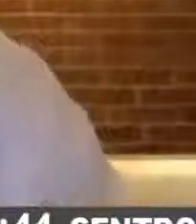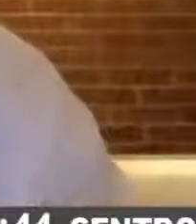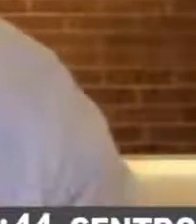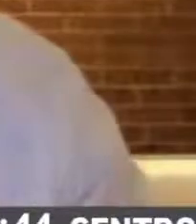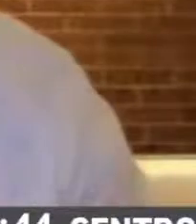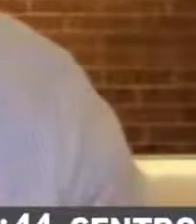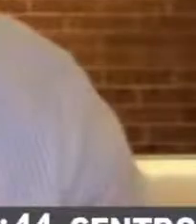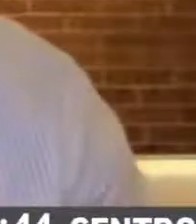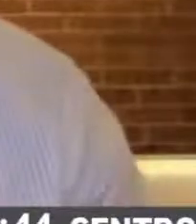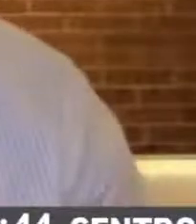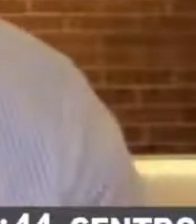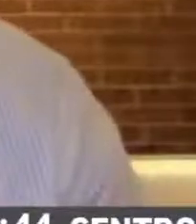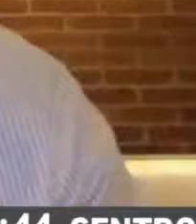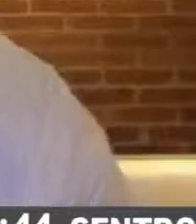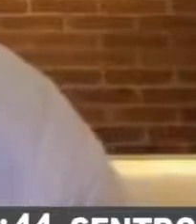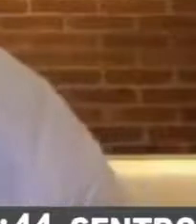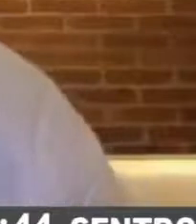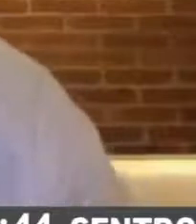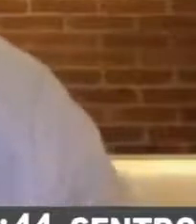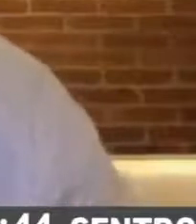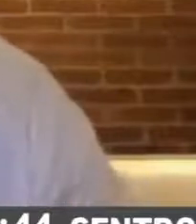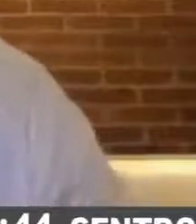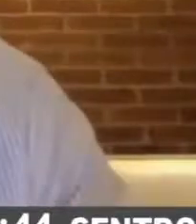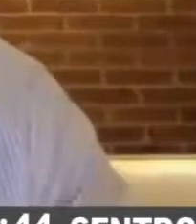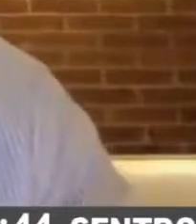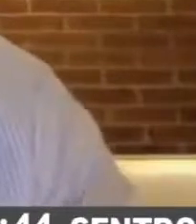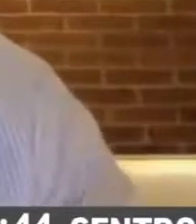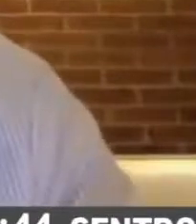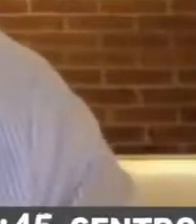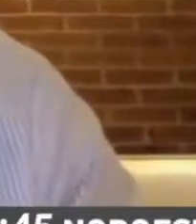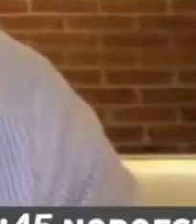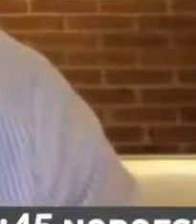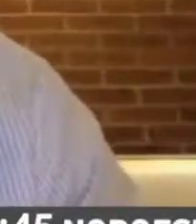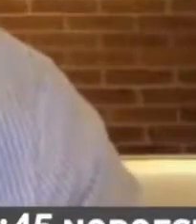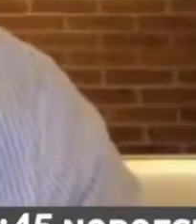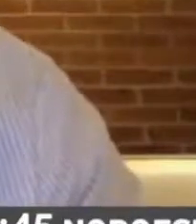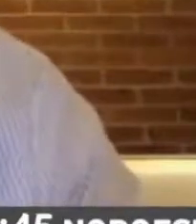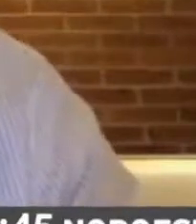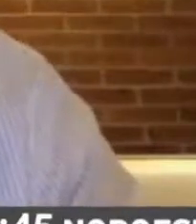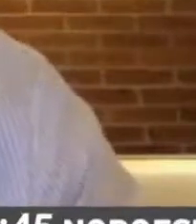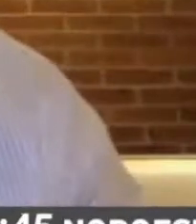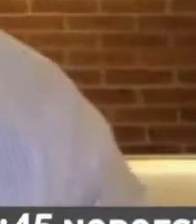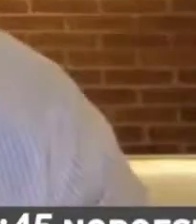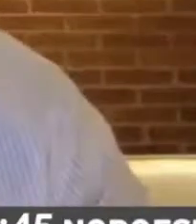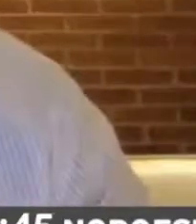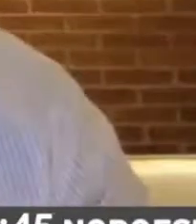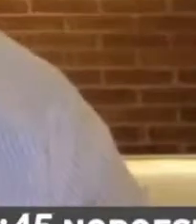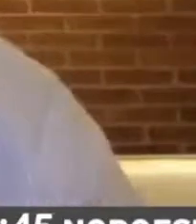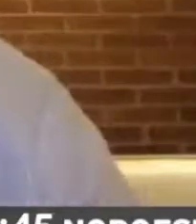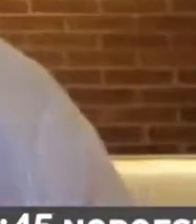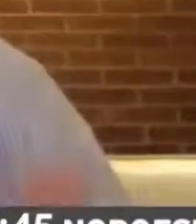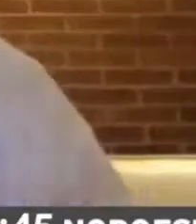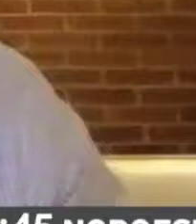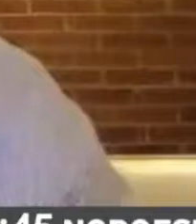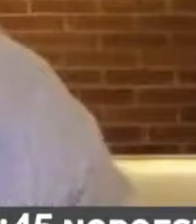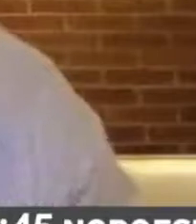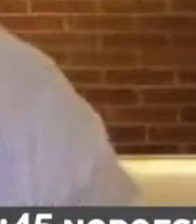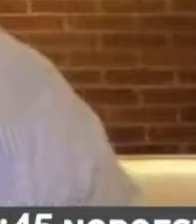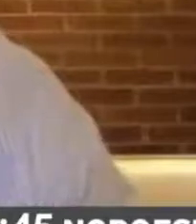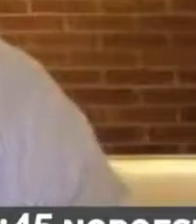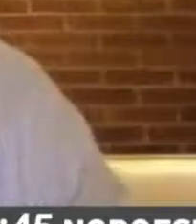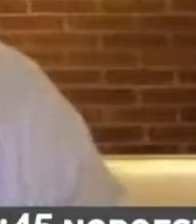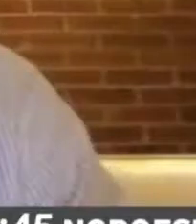de manera consistente. Como verás, es una serie larga de un concepto que se conoce en la